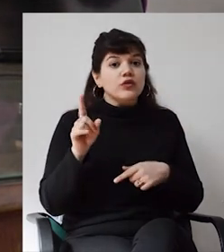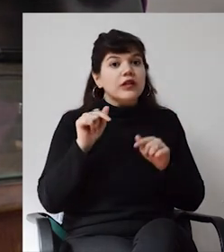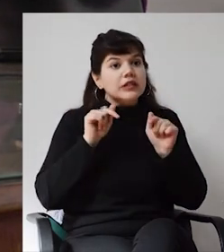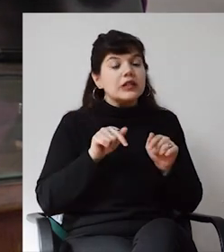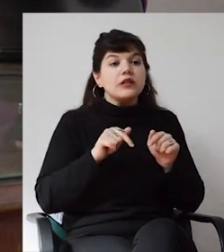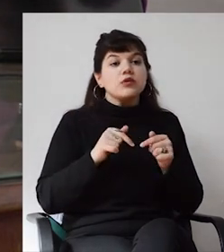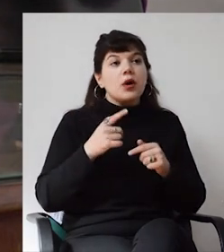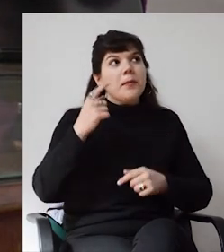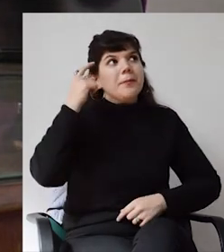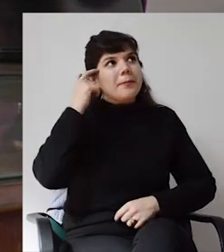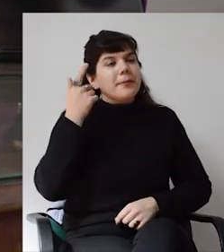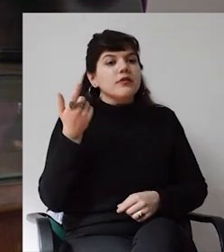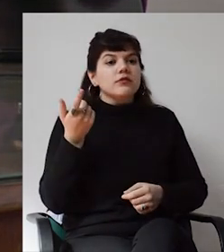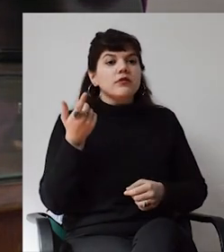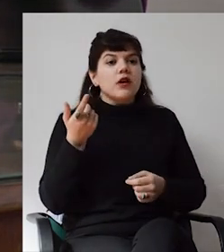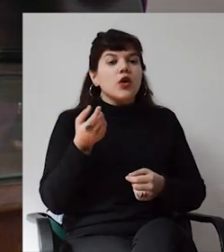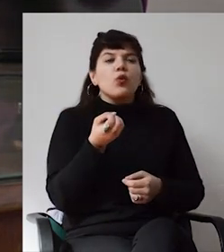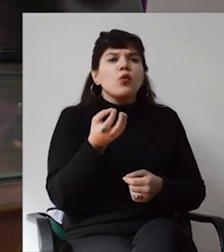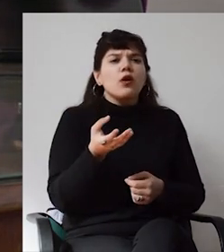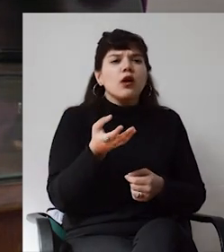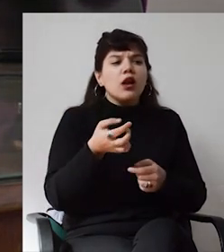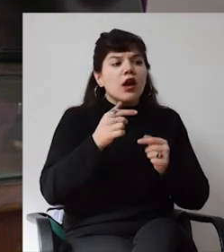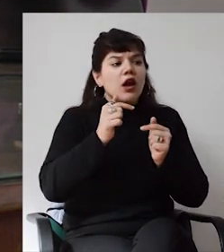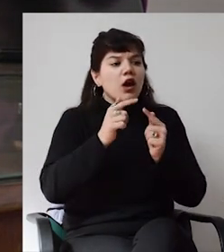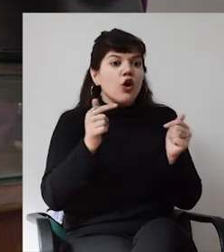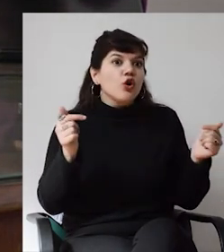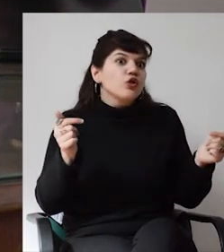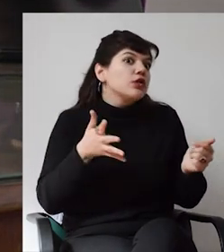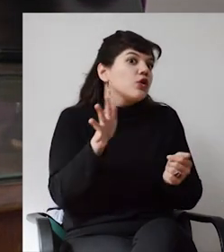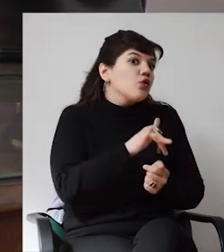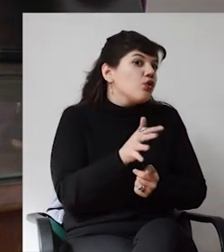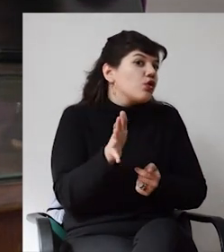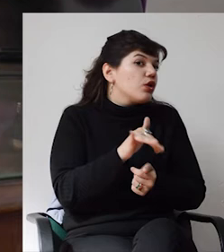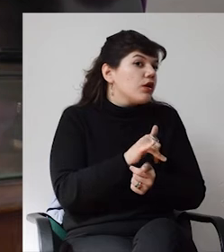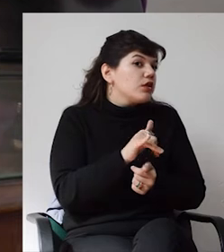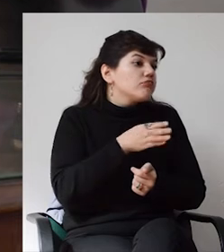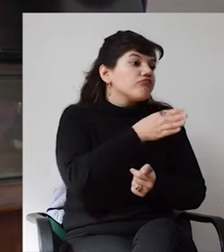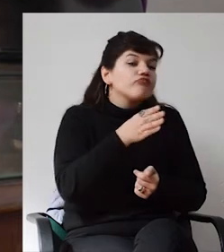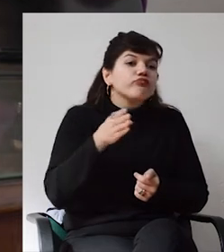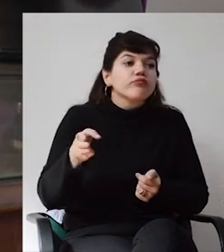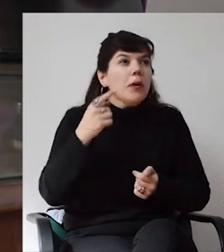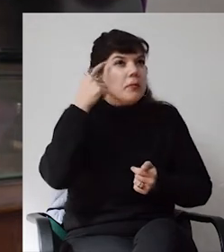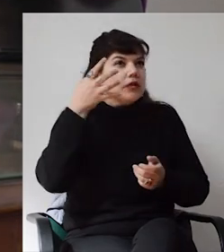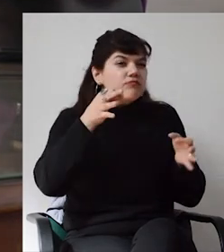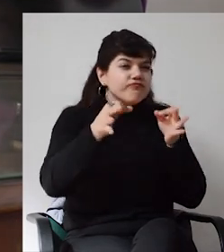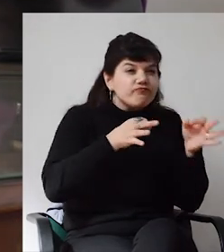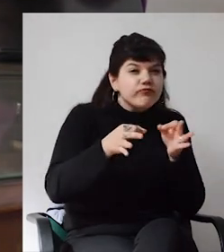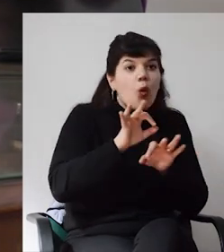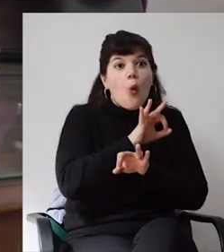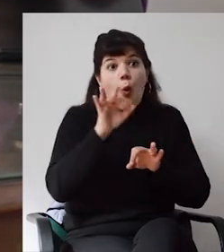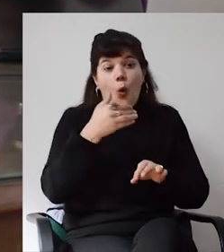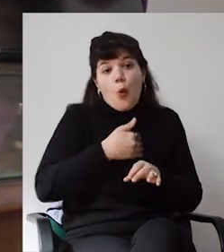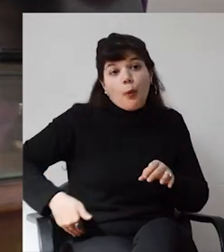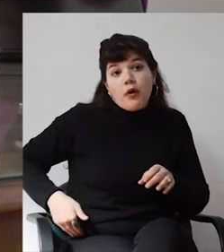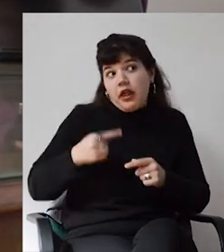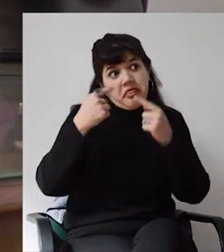Por lo tanto, eso nos lleva a pensar cuáles son los ámbitos cotidianos, los ámbitos estratégicos, los ámbitos